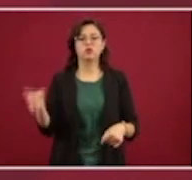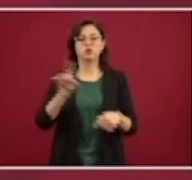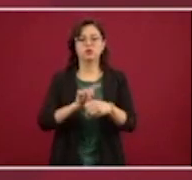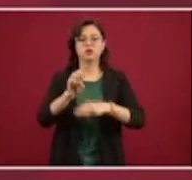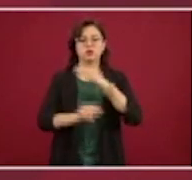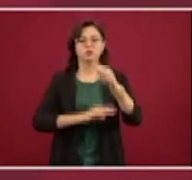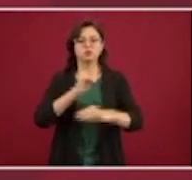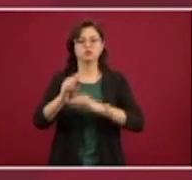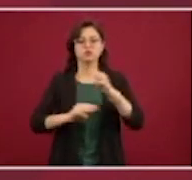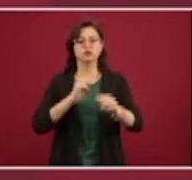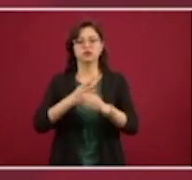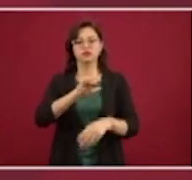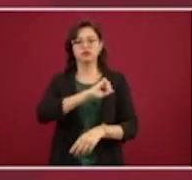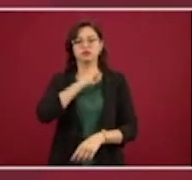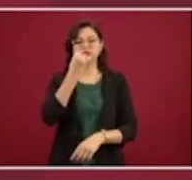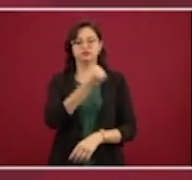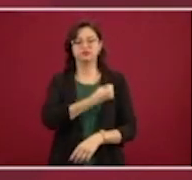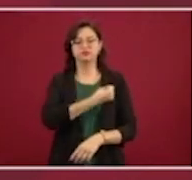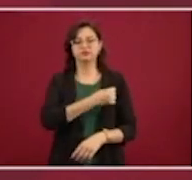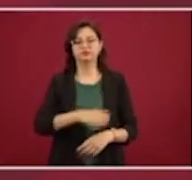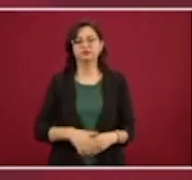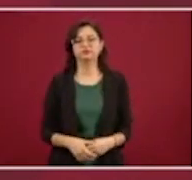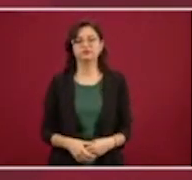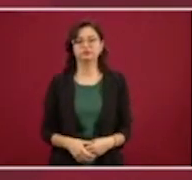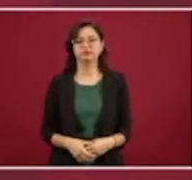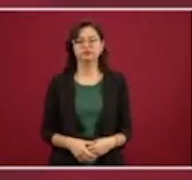de la Salud y